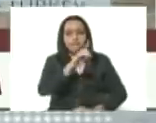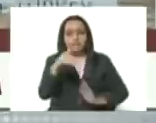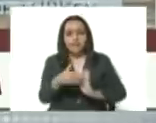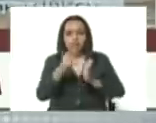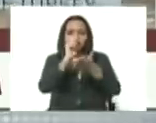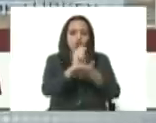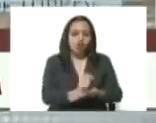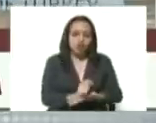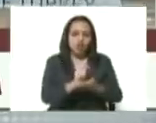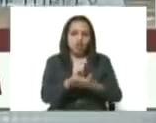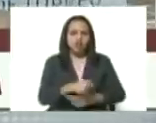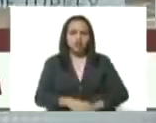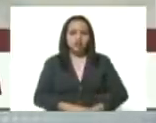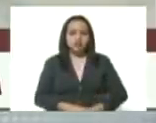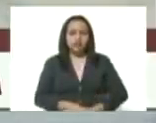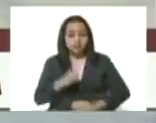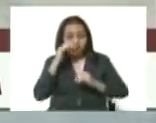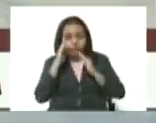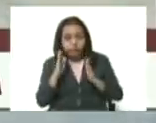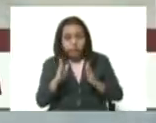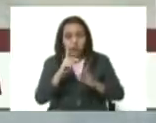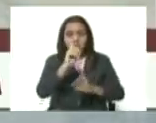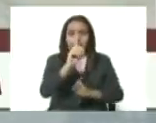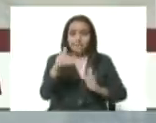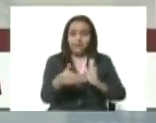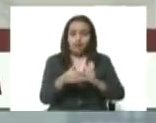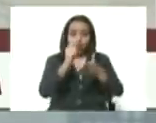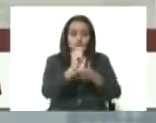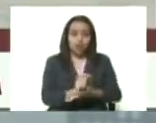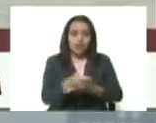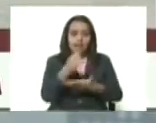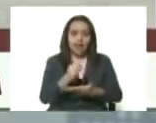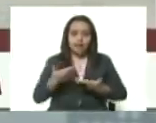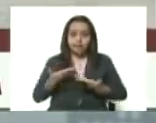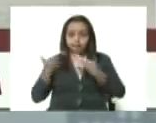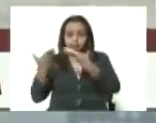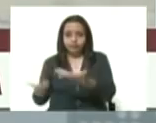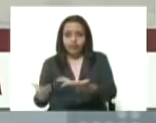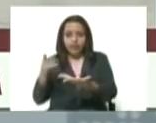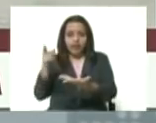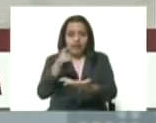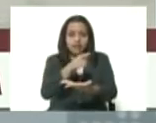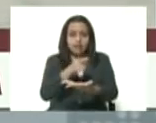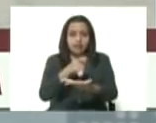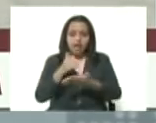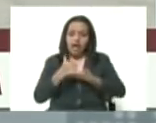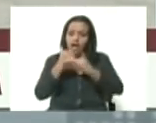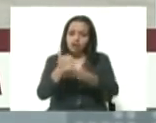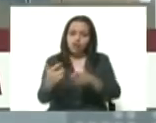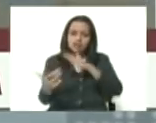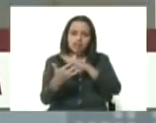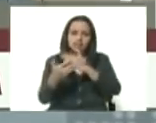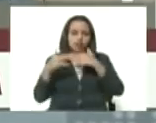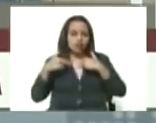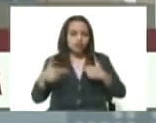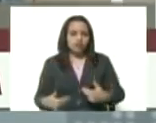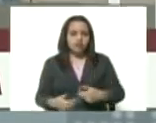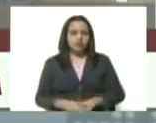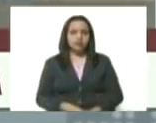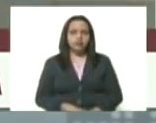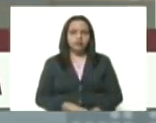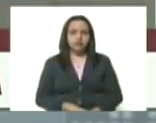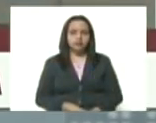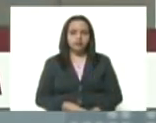1,000 toneladas, oígase bien, 1,000 toneladas de insumos que han llegado de esa asistencia técnica humanitaria, tanto